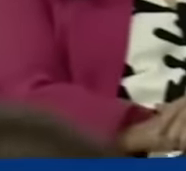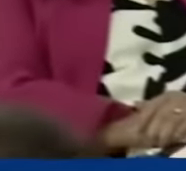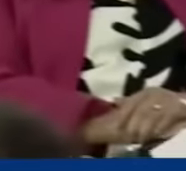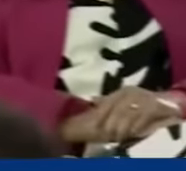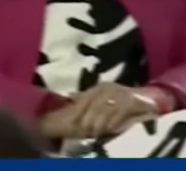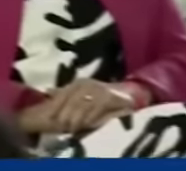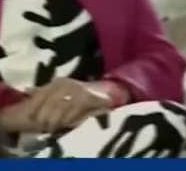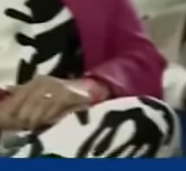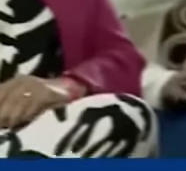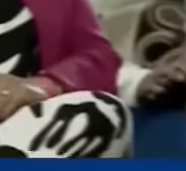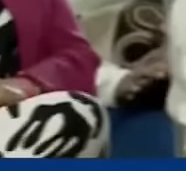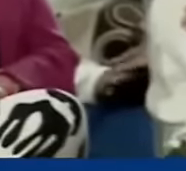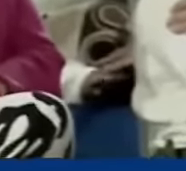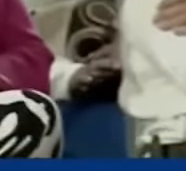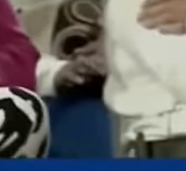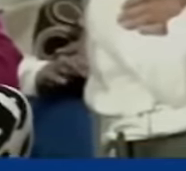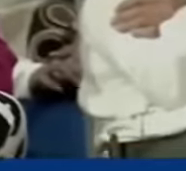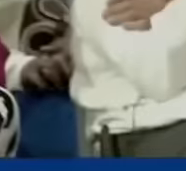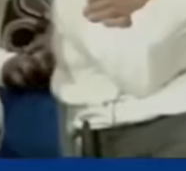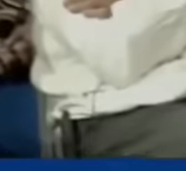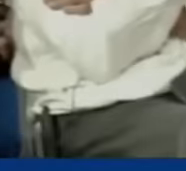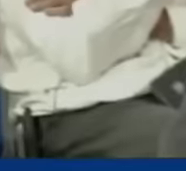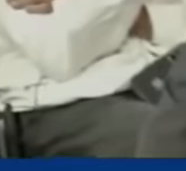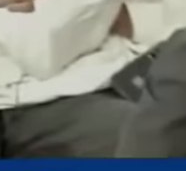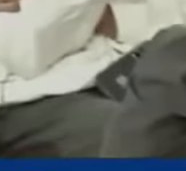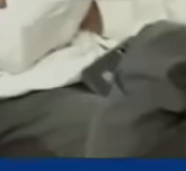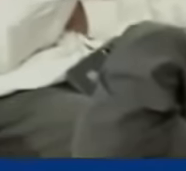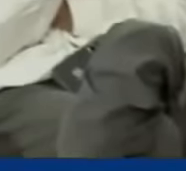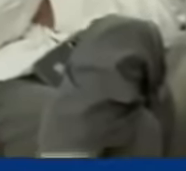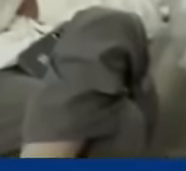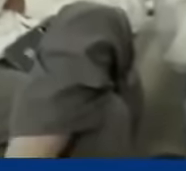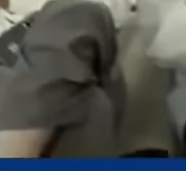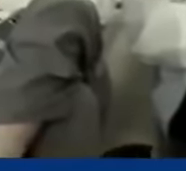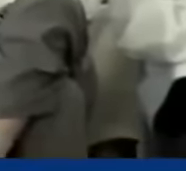extremistas. Y con todo el poder comunicacional